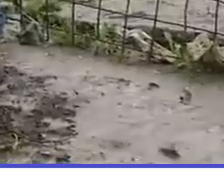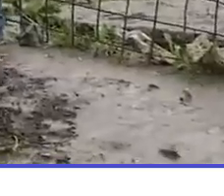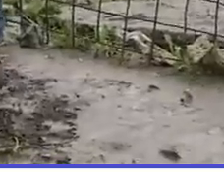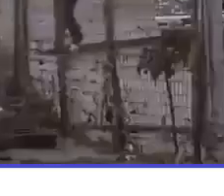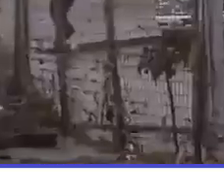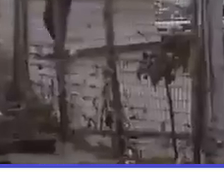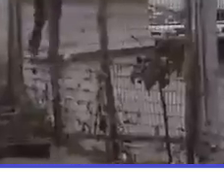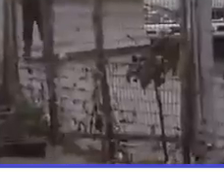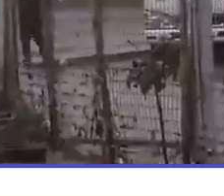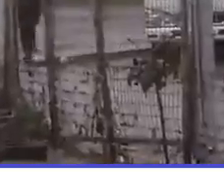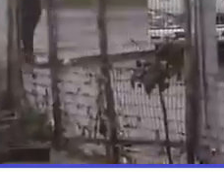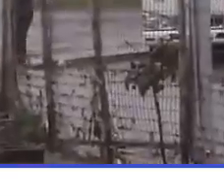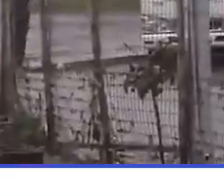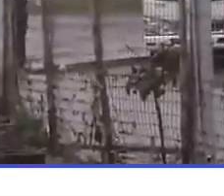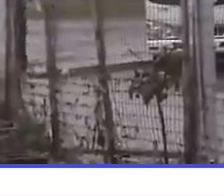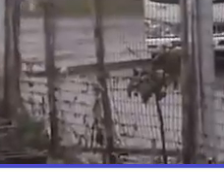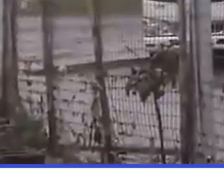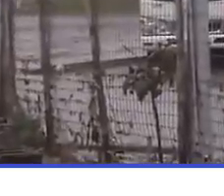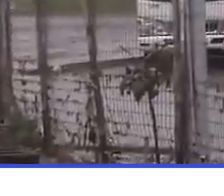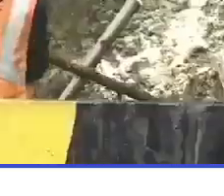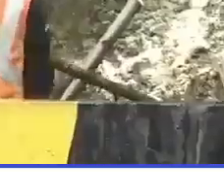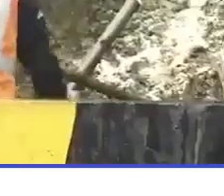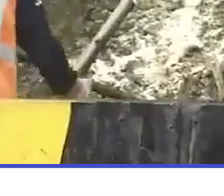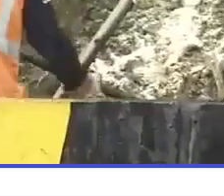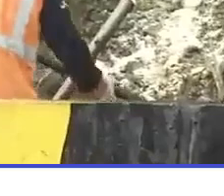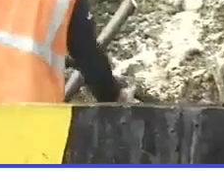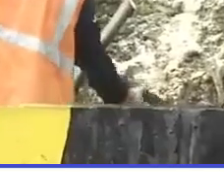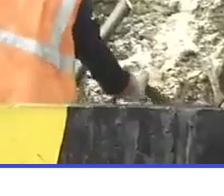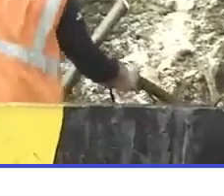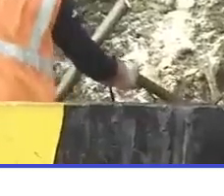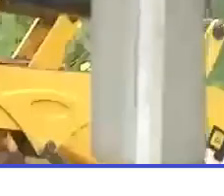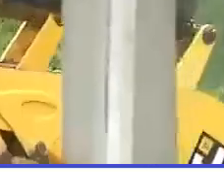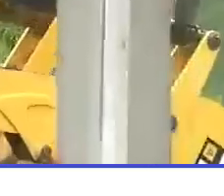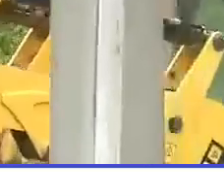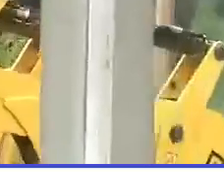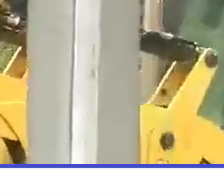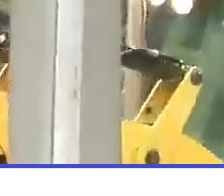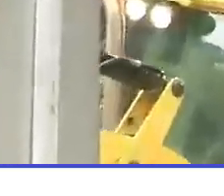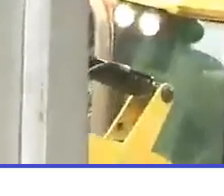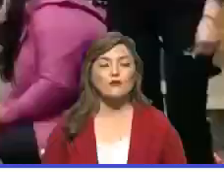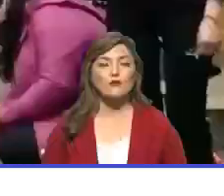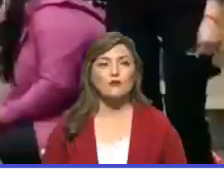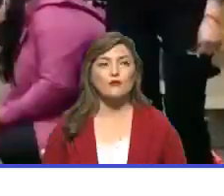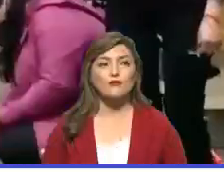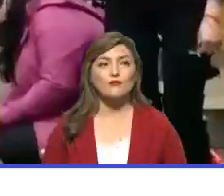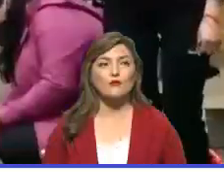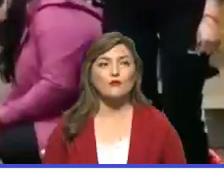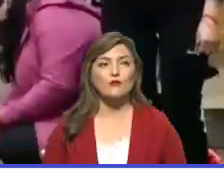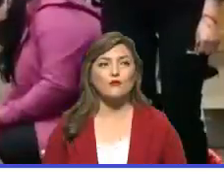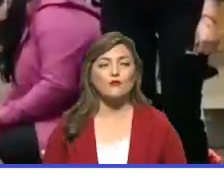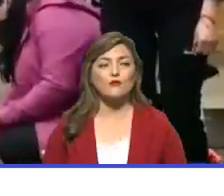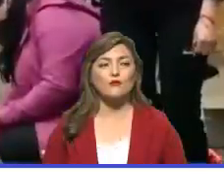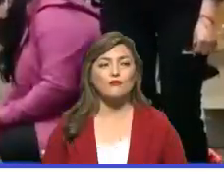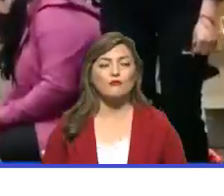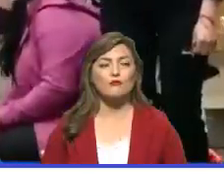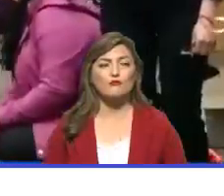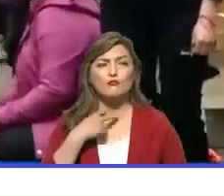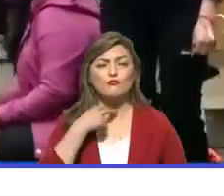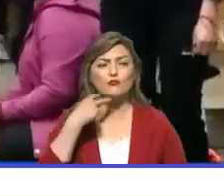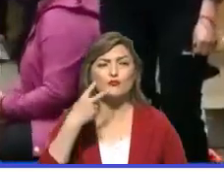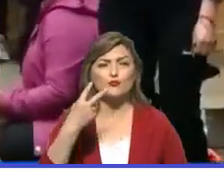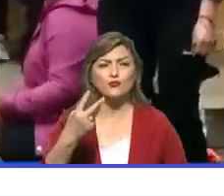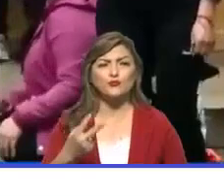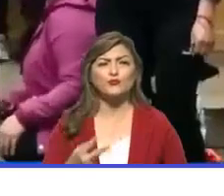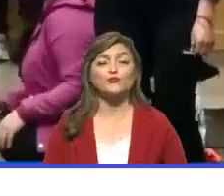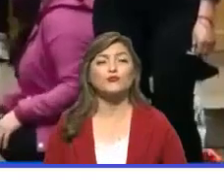continúan con el plan de prevención de lluvias en quito identificando las zonas más vulnerables qué tema los